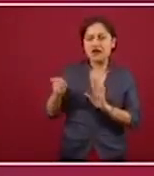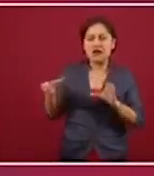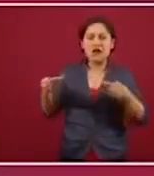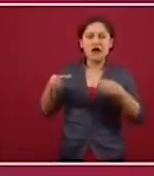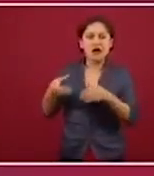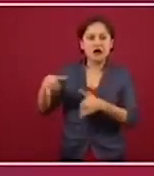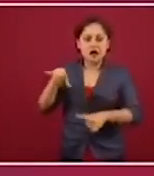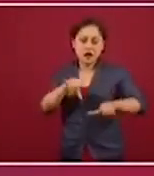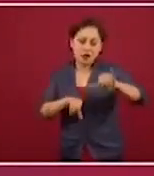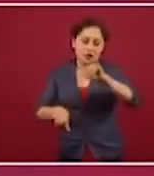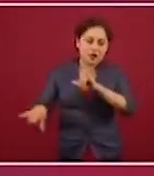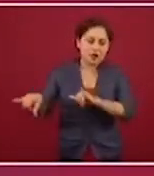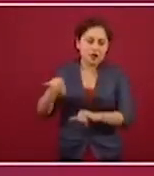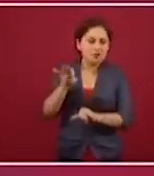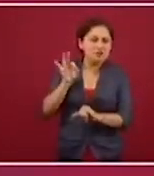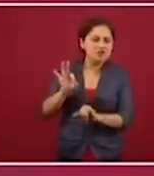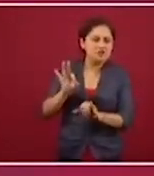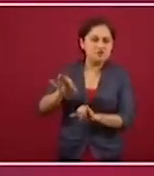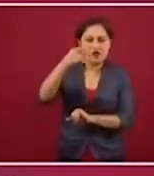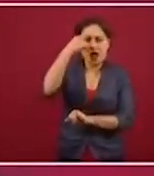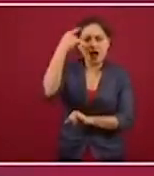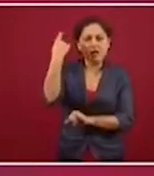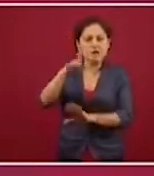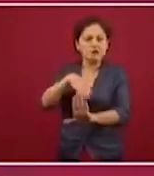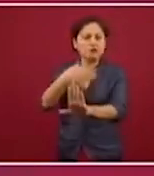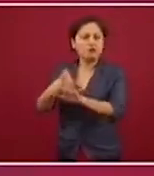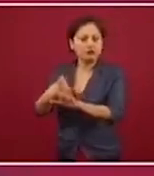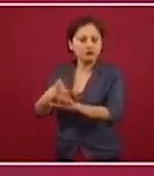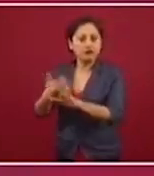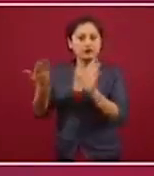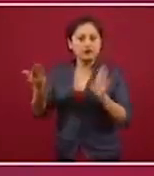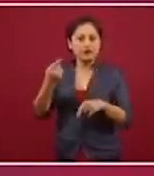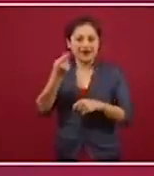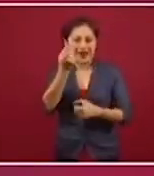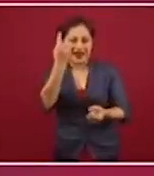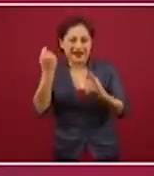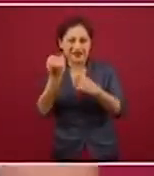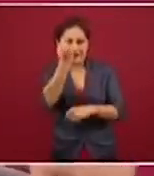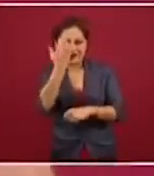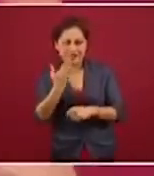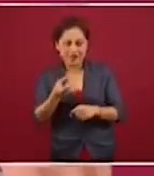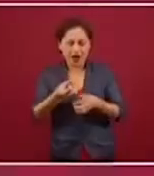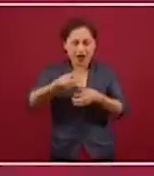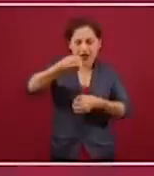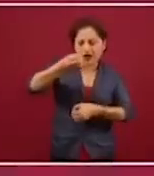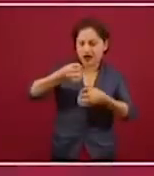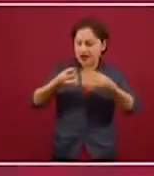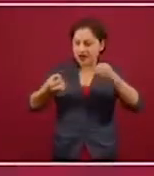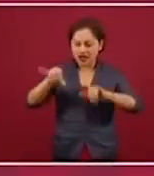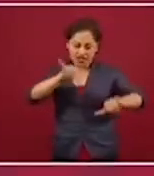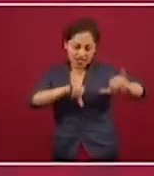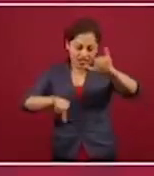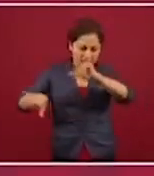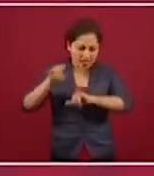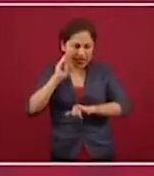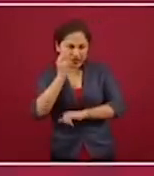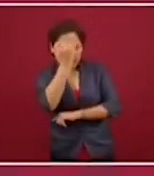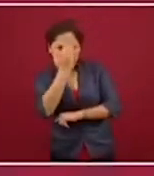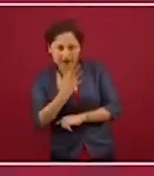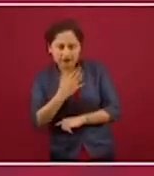hasta bien la el nombre de un laboratorio y se ven imágenes de matrices y pipetas y no